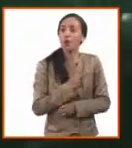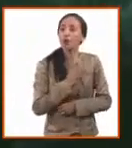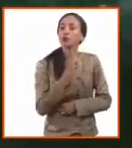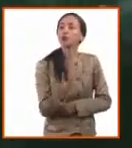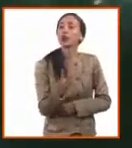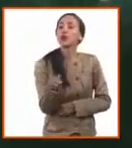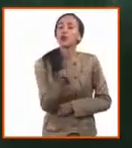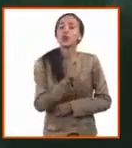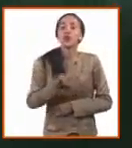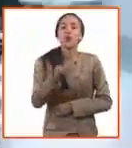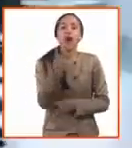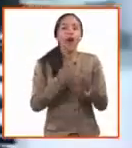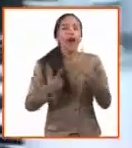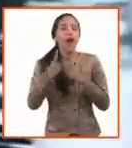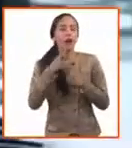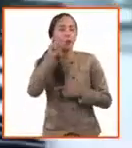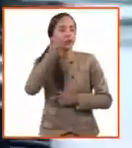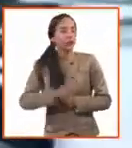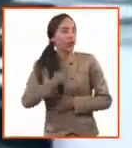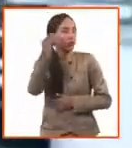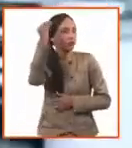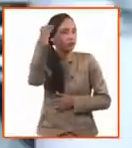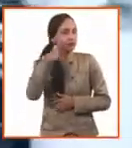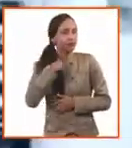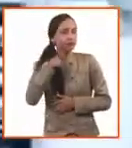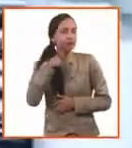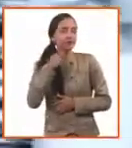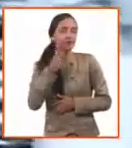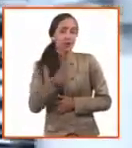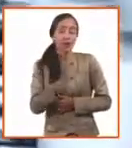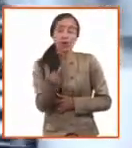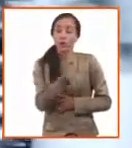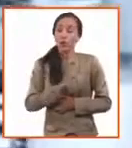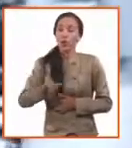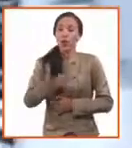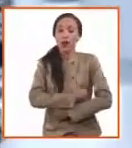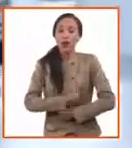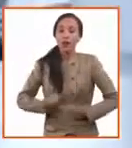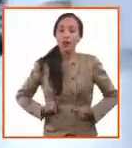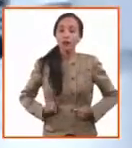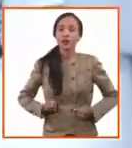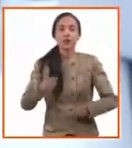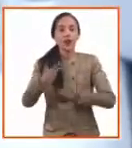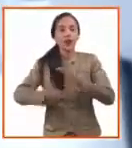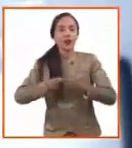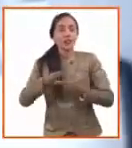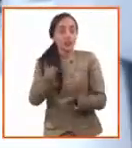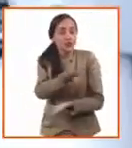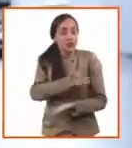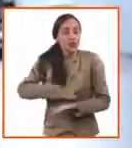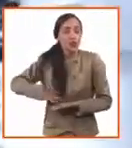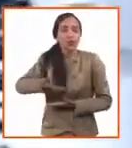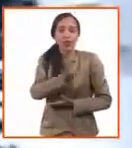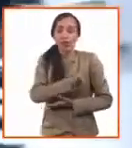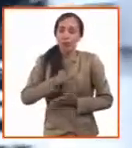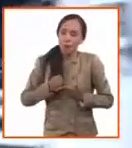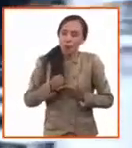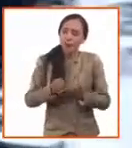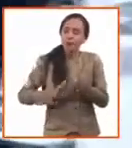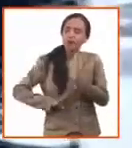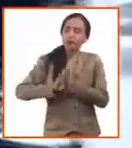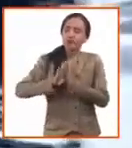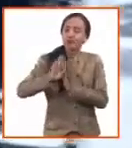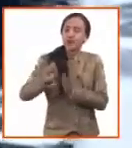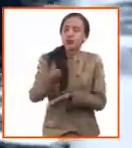rueda creadora de consciencia es el esfuerzo realizado en la sociedad y para la sociedad